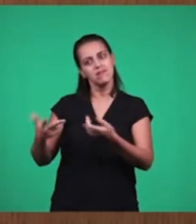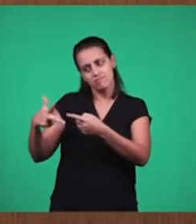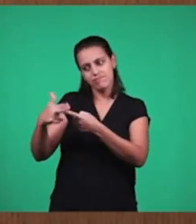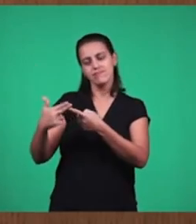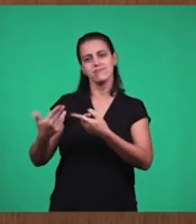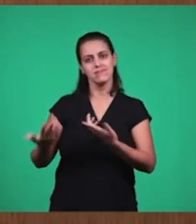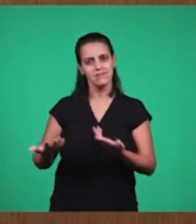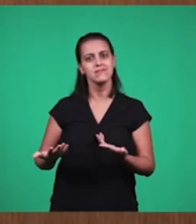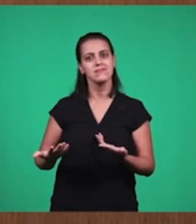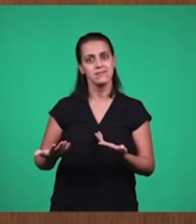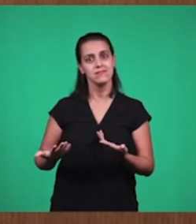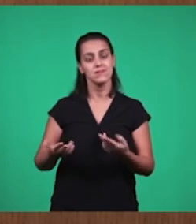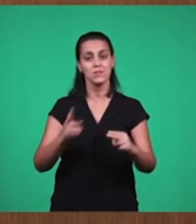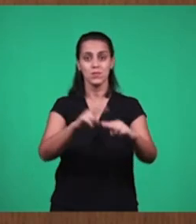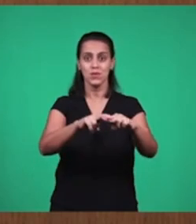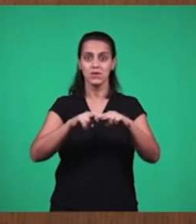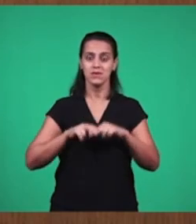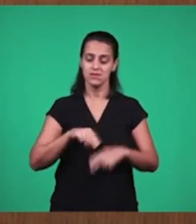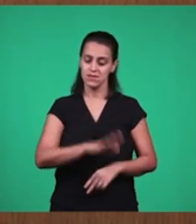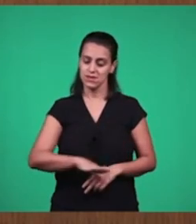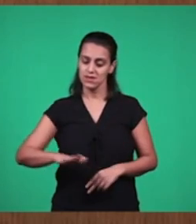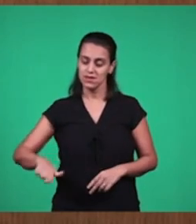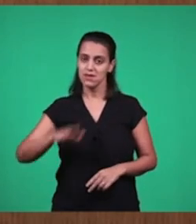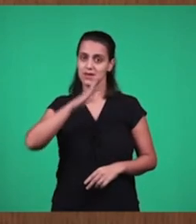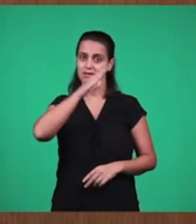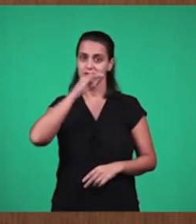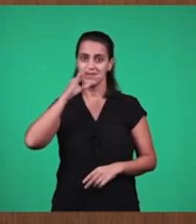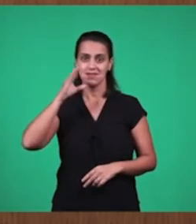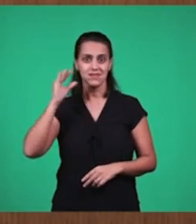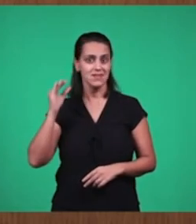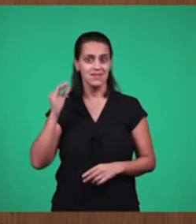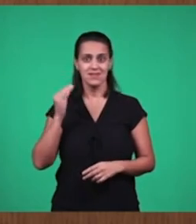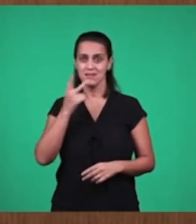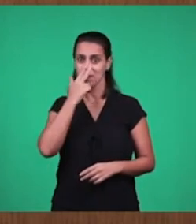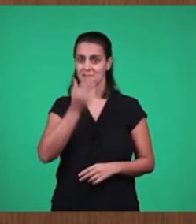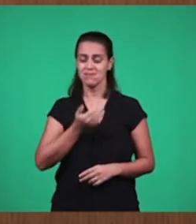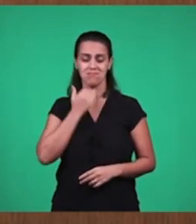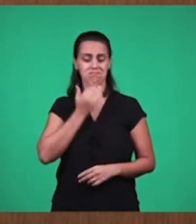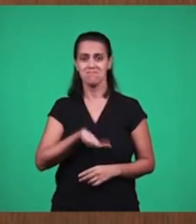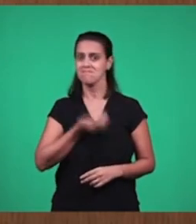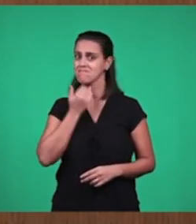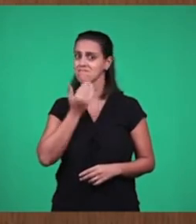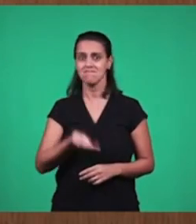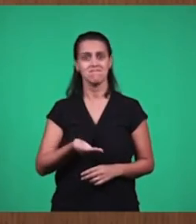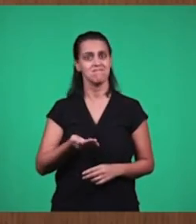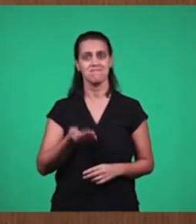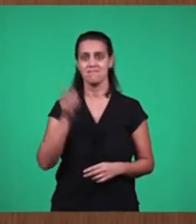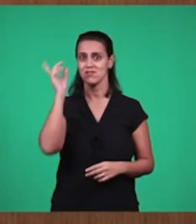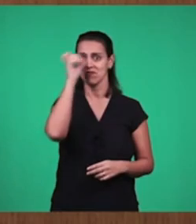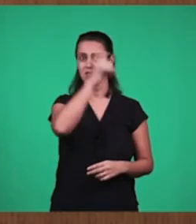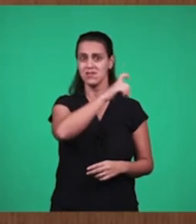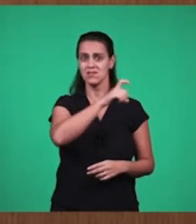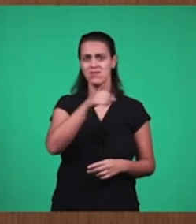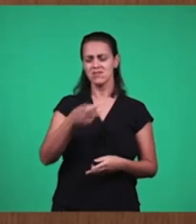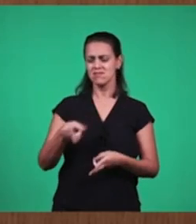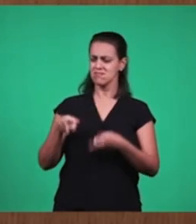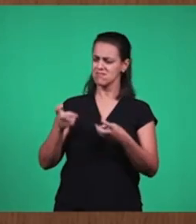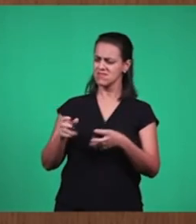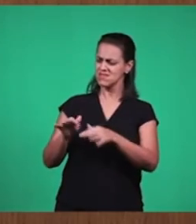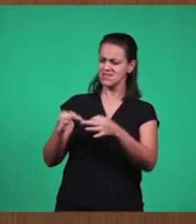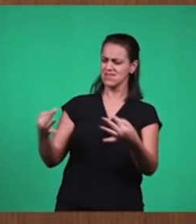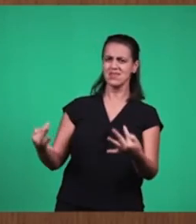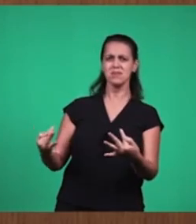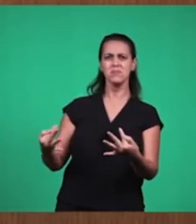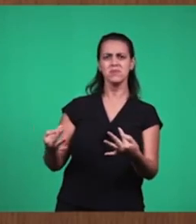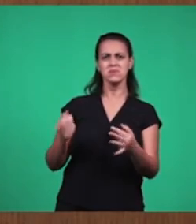las operaciones psicológicas de los niños. Y por eso hay niños que no consiguen realizar las tareas que son simples